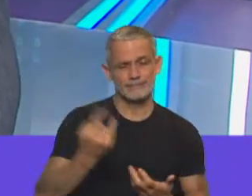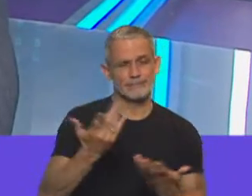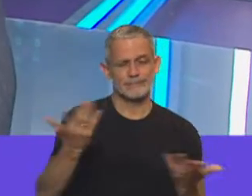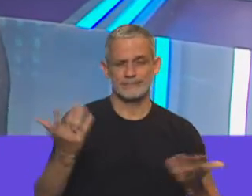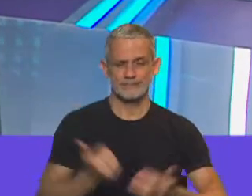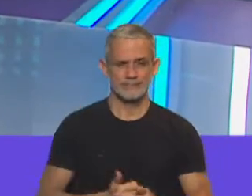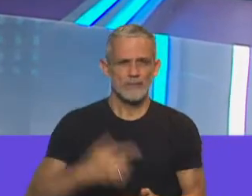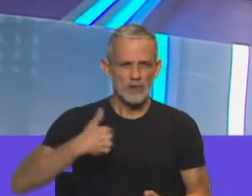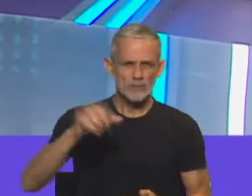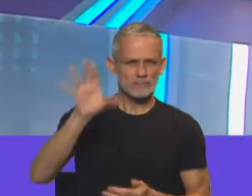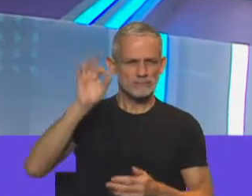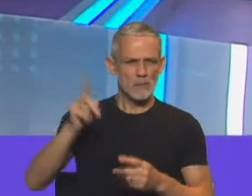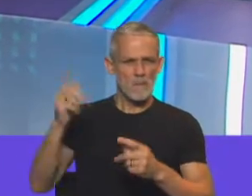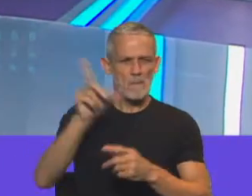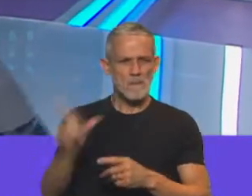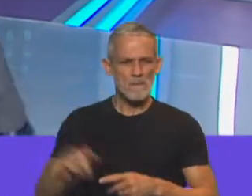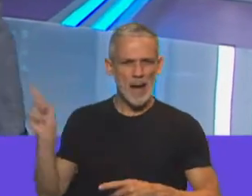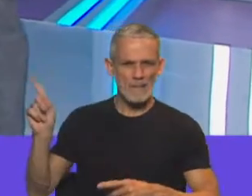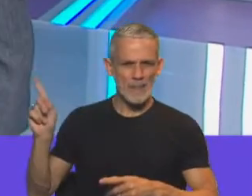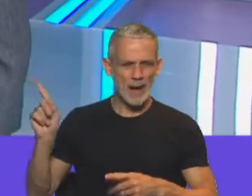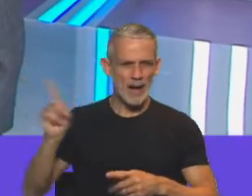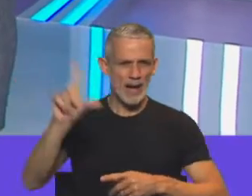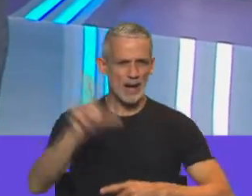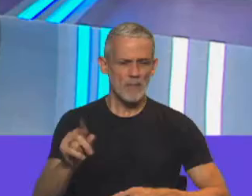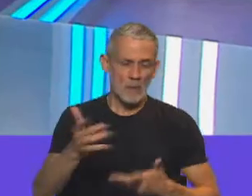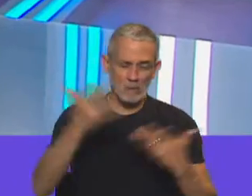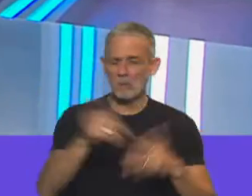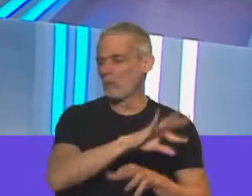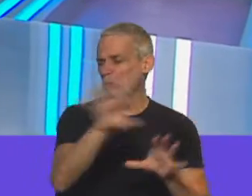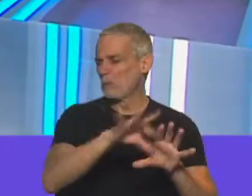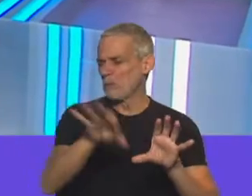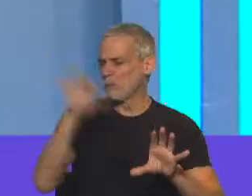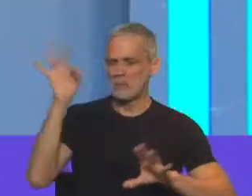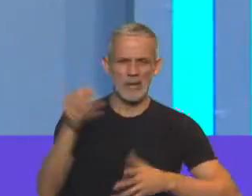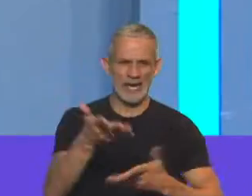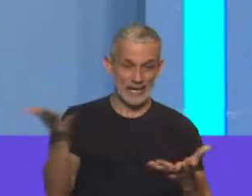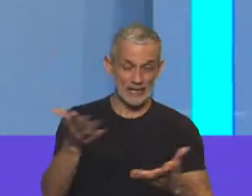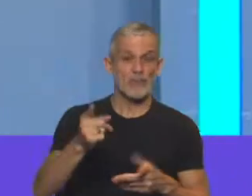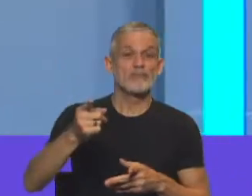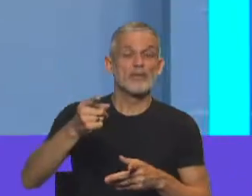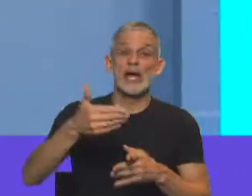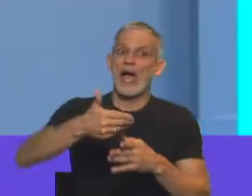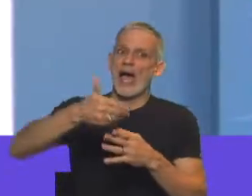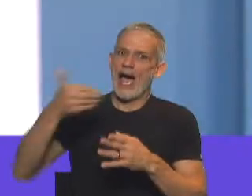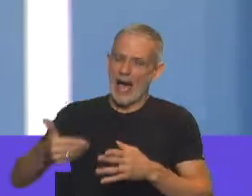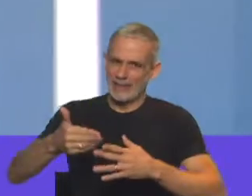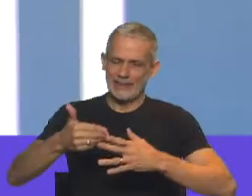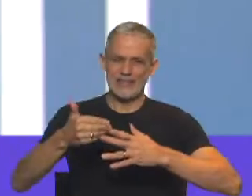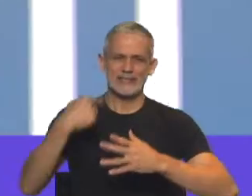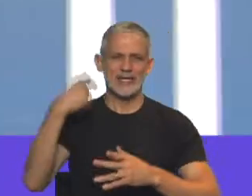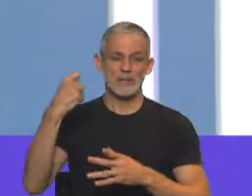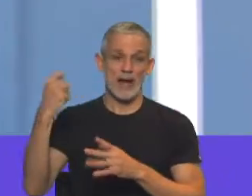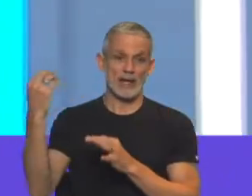elegí este mapa al azar porque antes de que lleguen los que llegaron